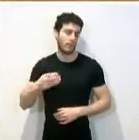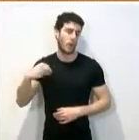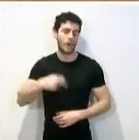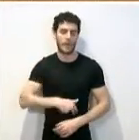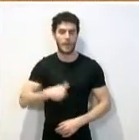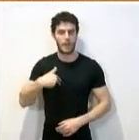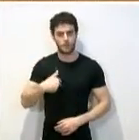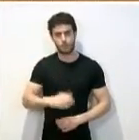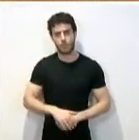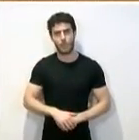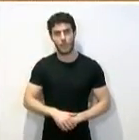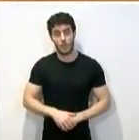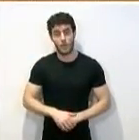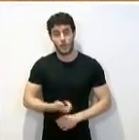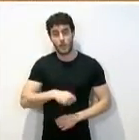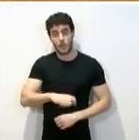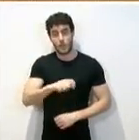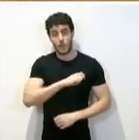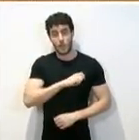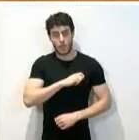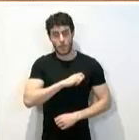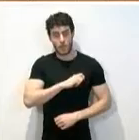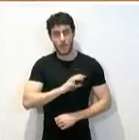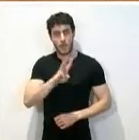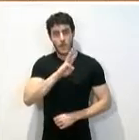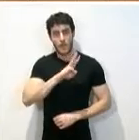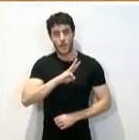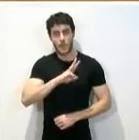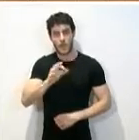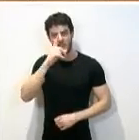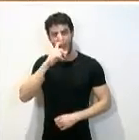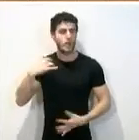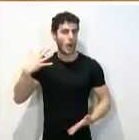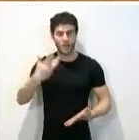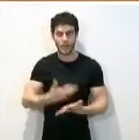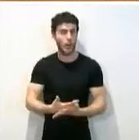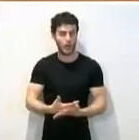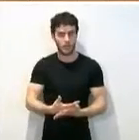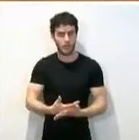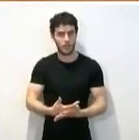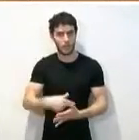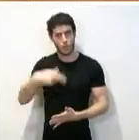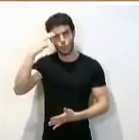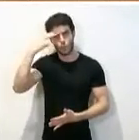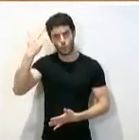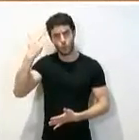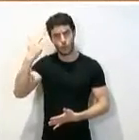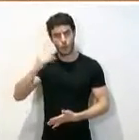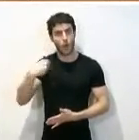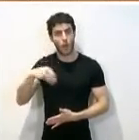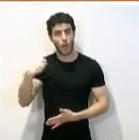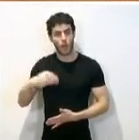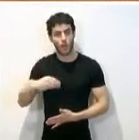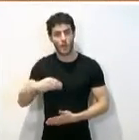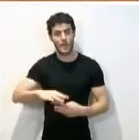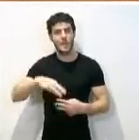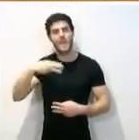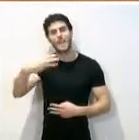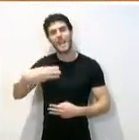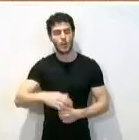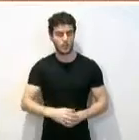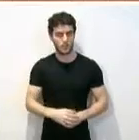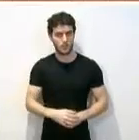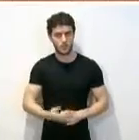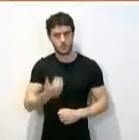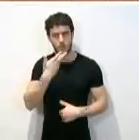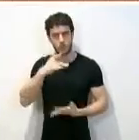En España, en las últimas 3 décadas, los suicidios de esta bolsa de población se han triplicado. Si al comienzo